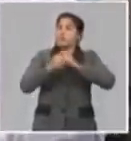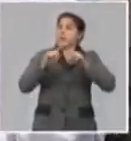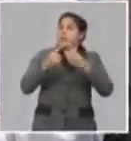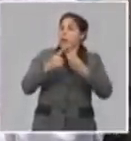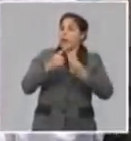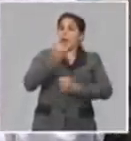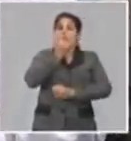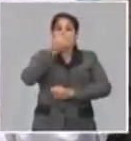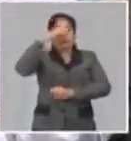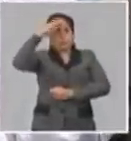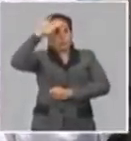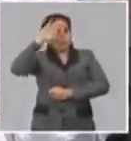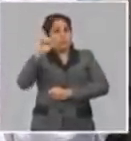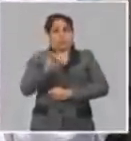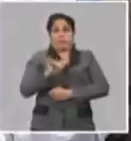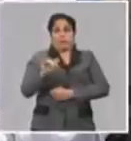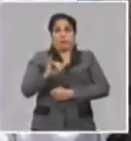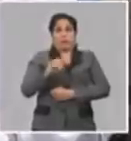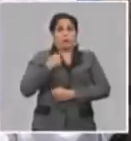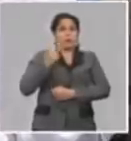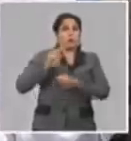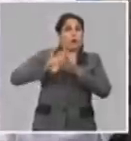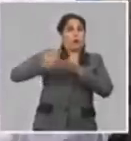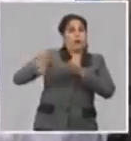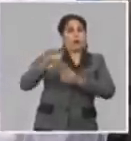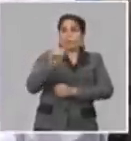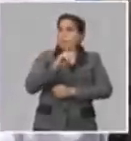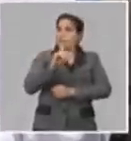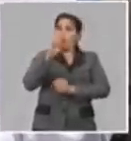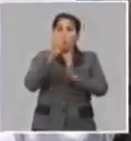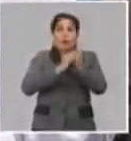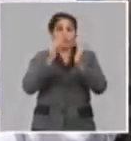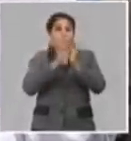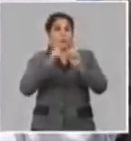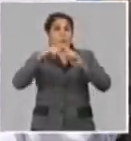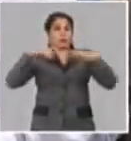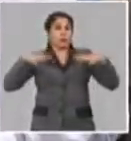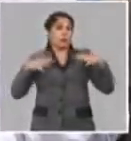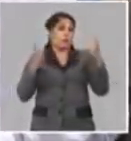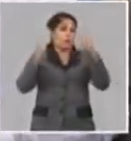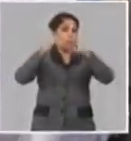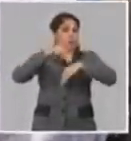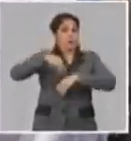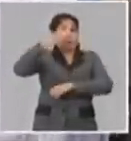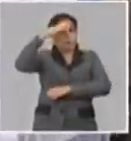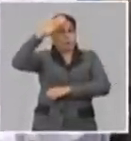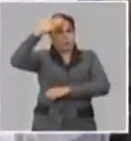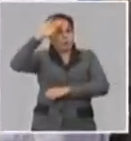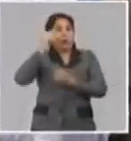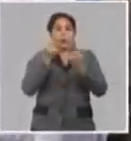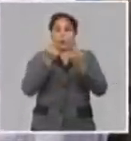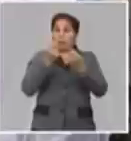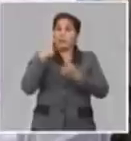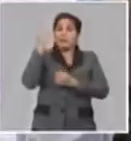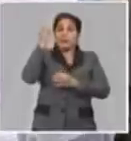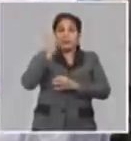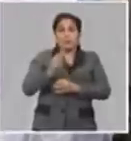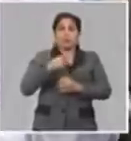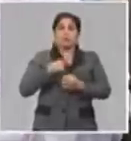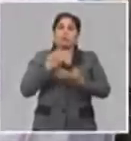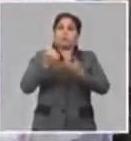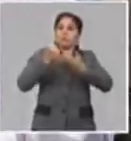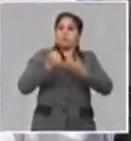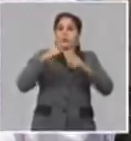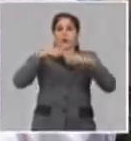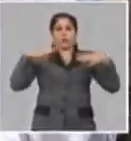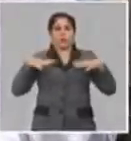también nos afecta a nosotros. Nosotros hay que decir que llevamos 4 meses sin turismo, O sea, que esta es una economía. Nosotros, cuando empezó